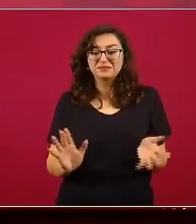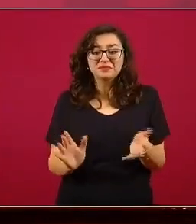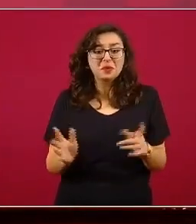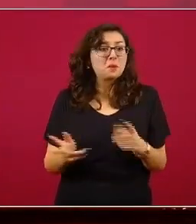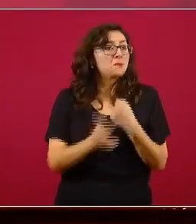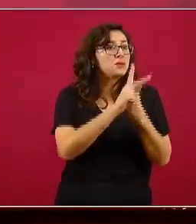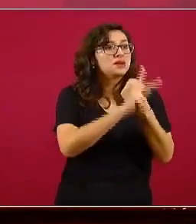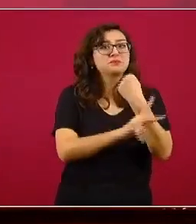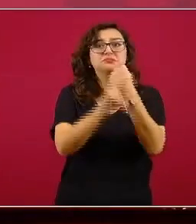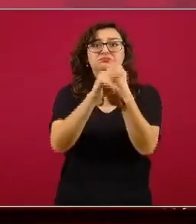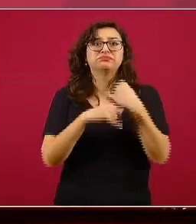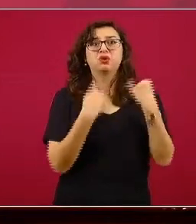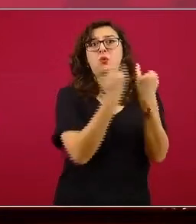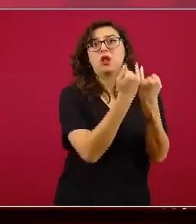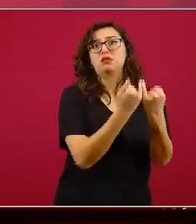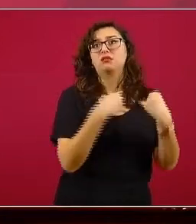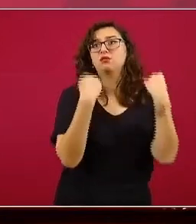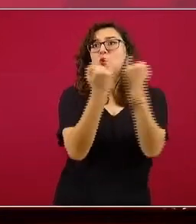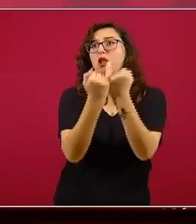mismo.